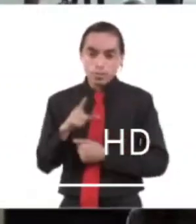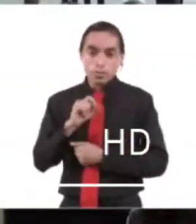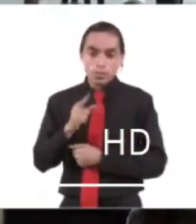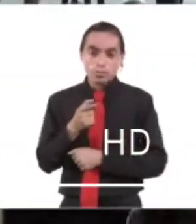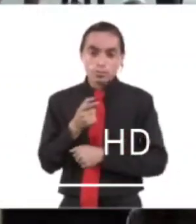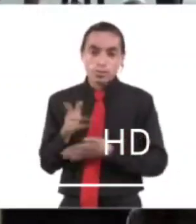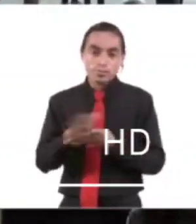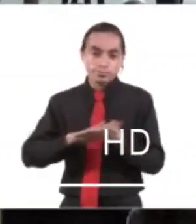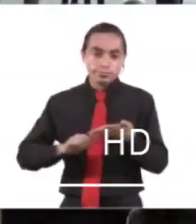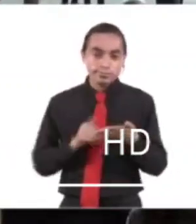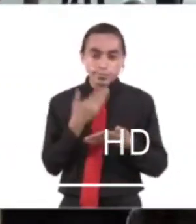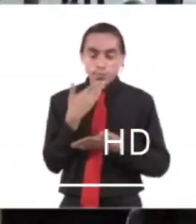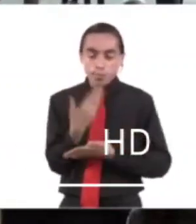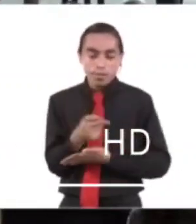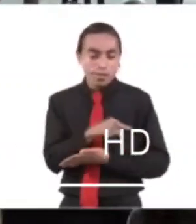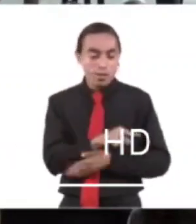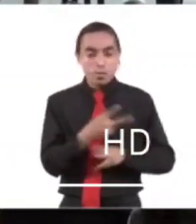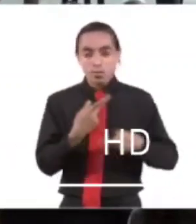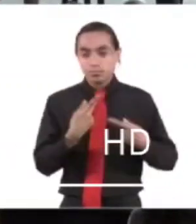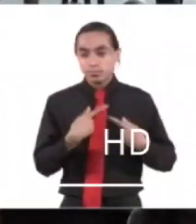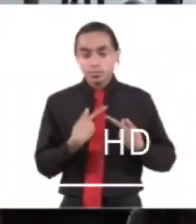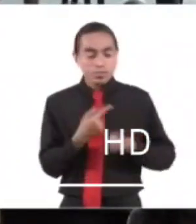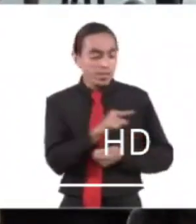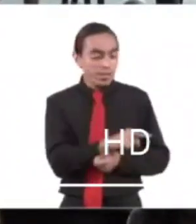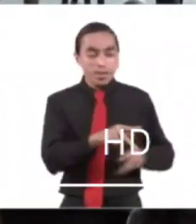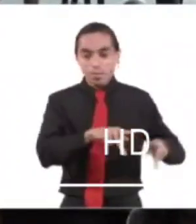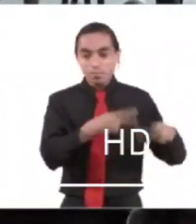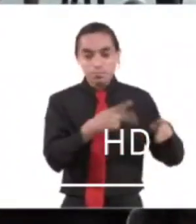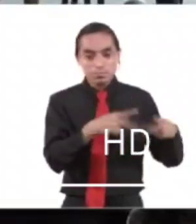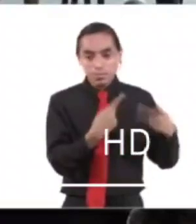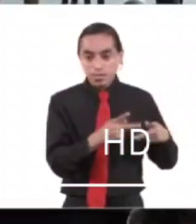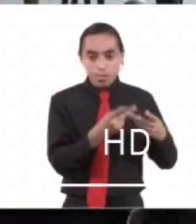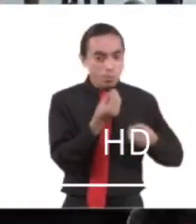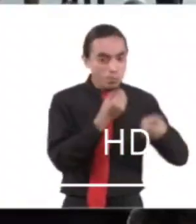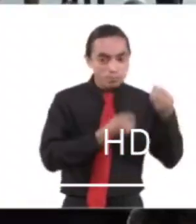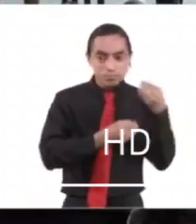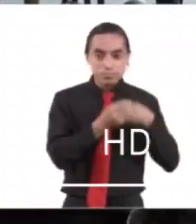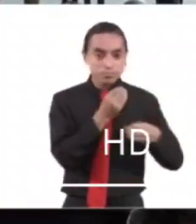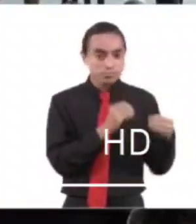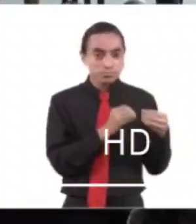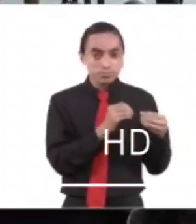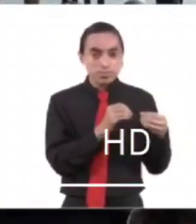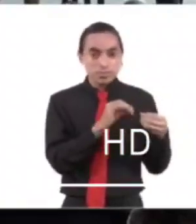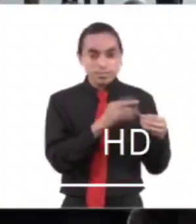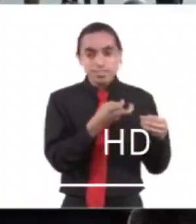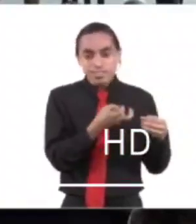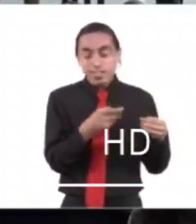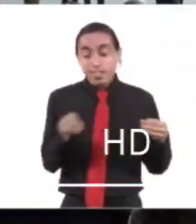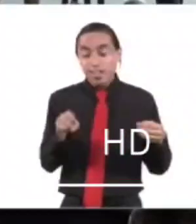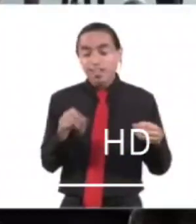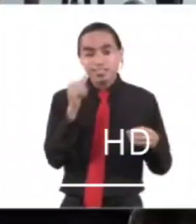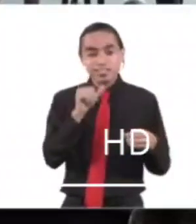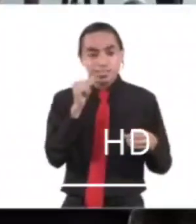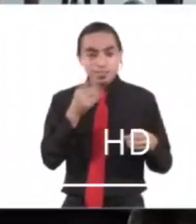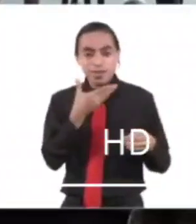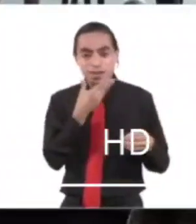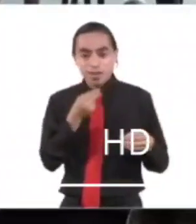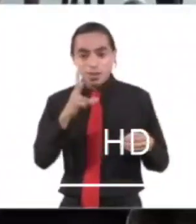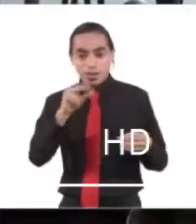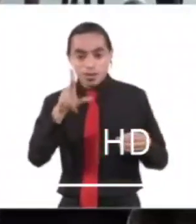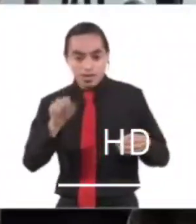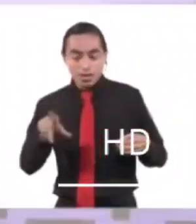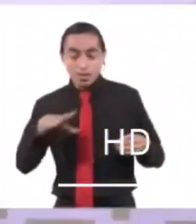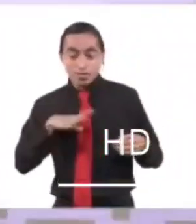humilde vendedor de chalupas y de garnachas, que en algún momento fue una de sus debilidades, aquí mismo